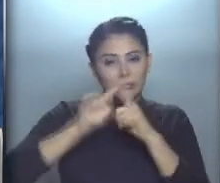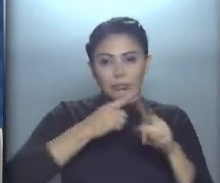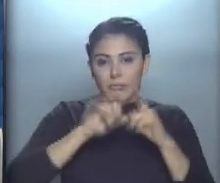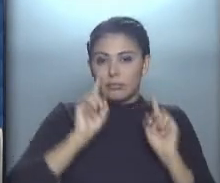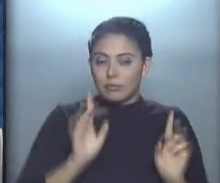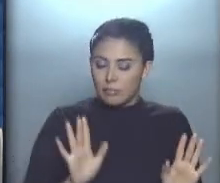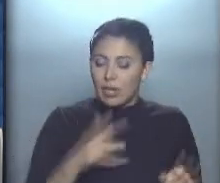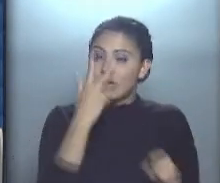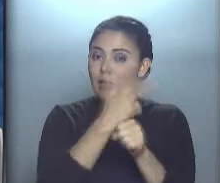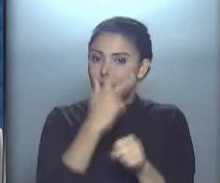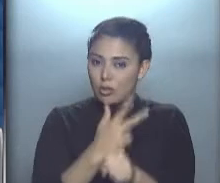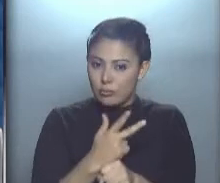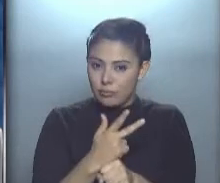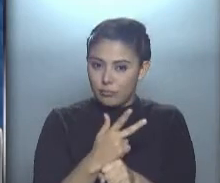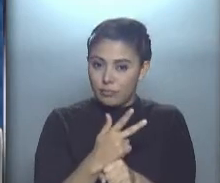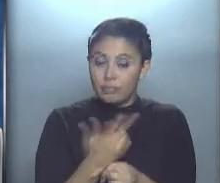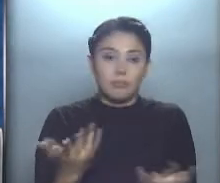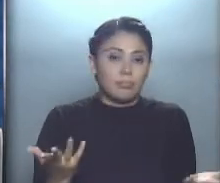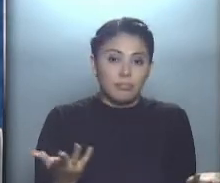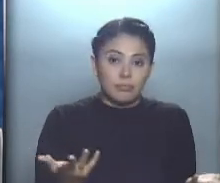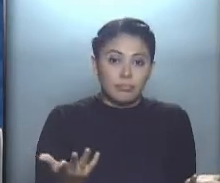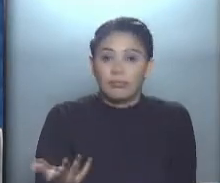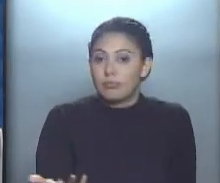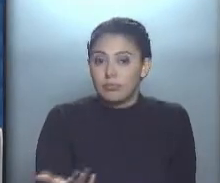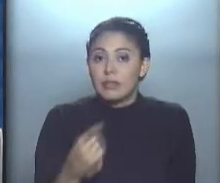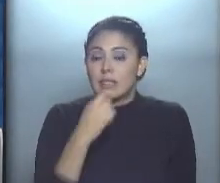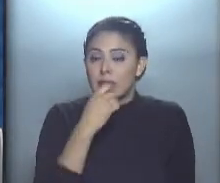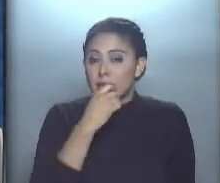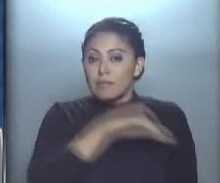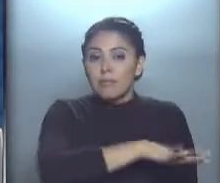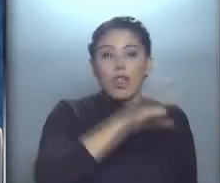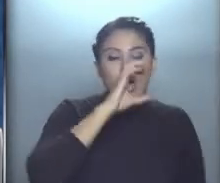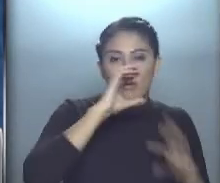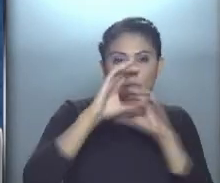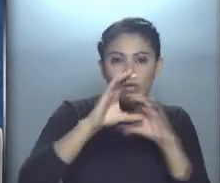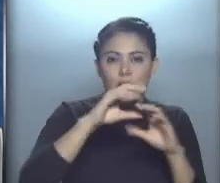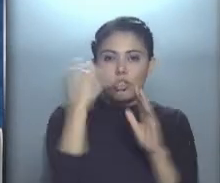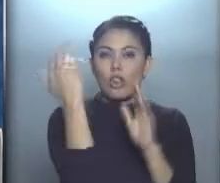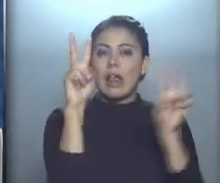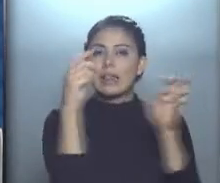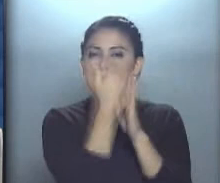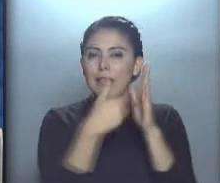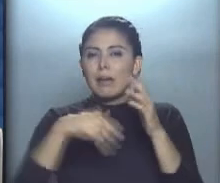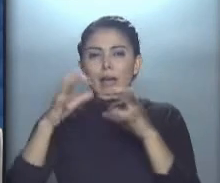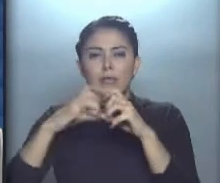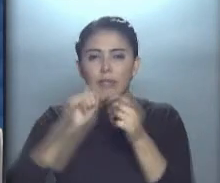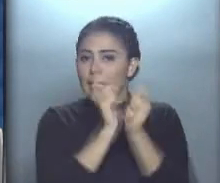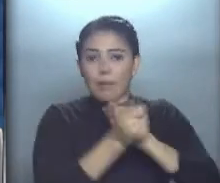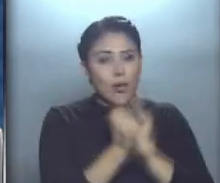estrategia. En tercer lugar, produjo en el ámbito comunicacional un cambio de agenda. En cuarto